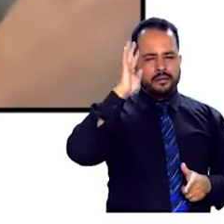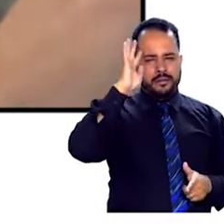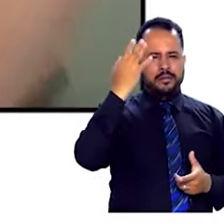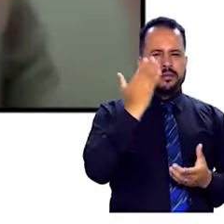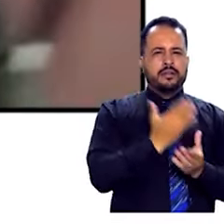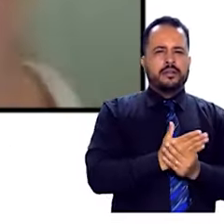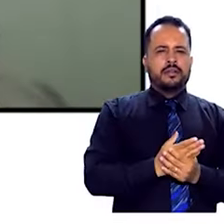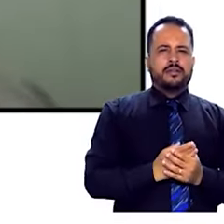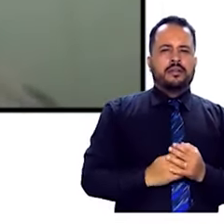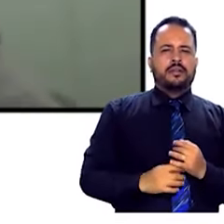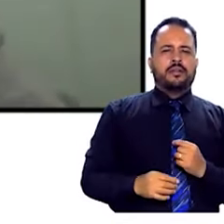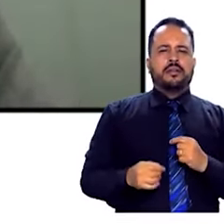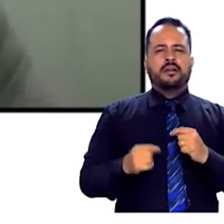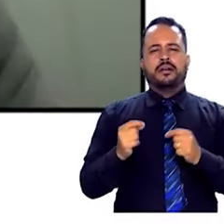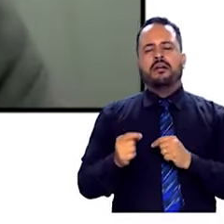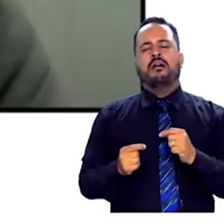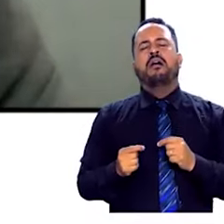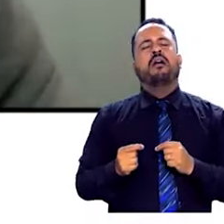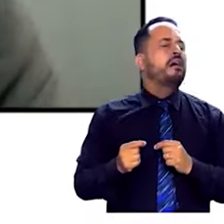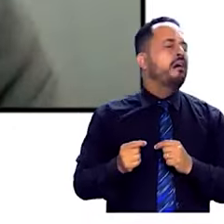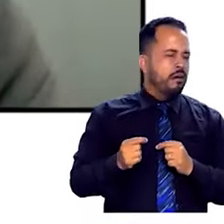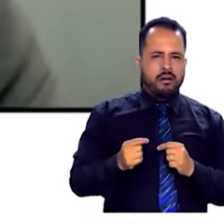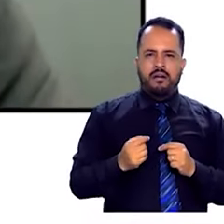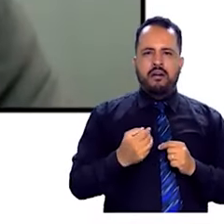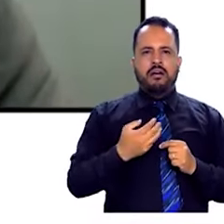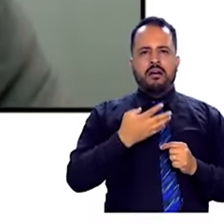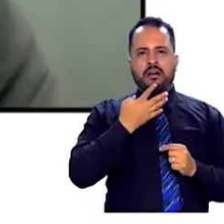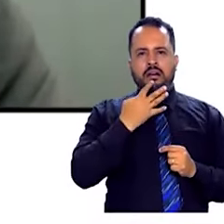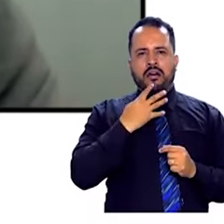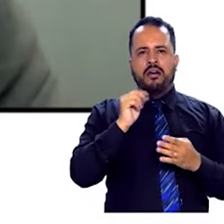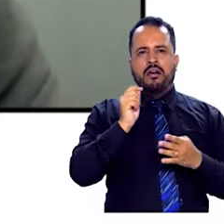jurisprudencialmente actualmente recono